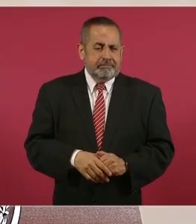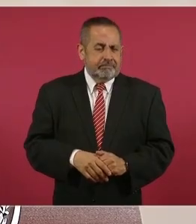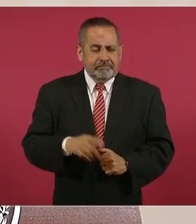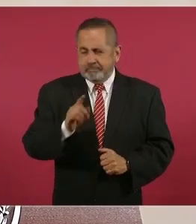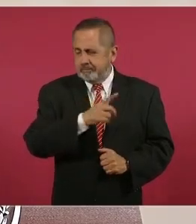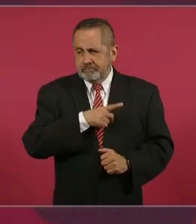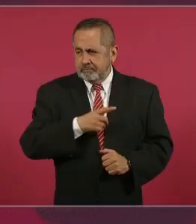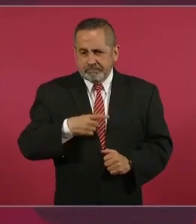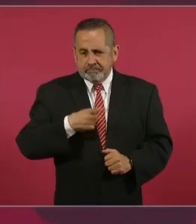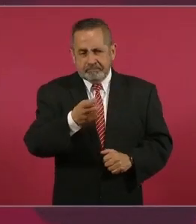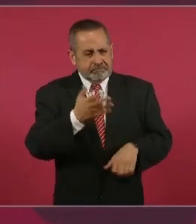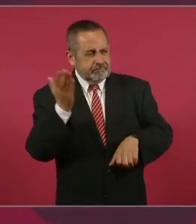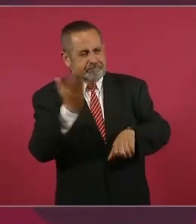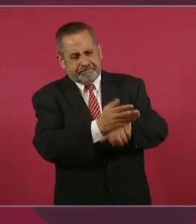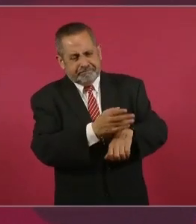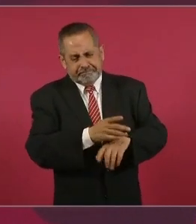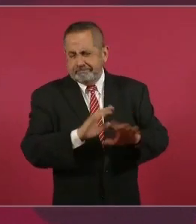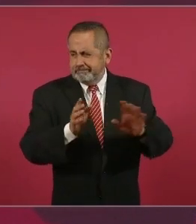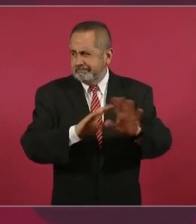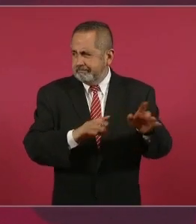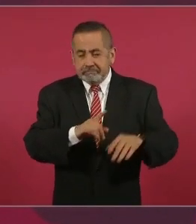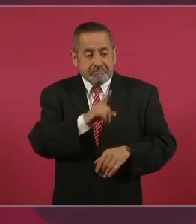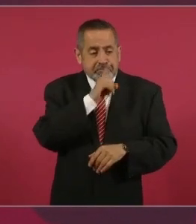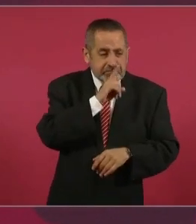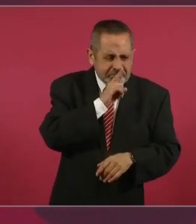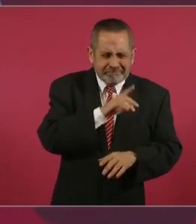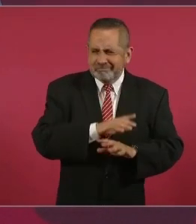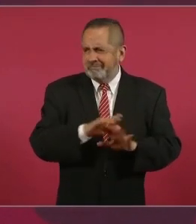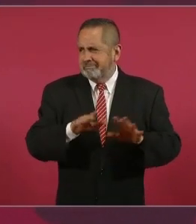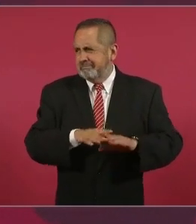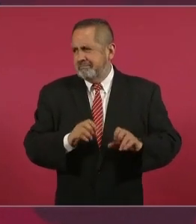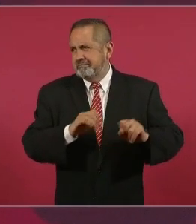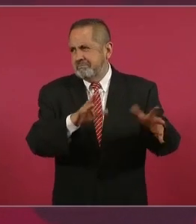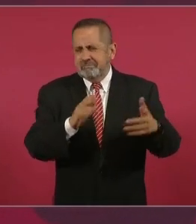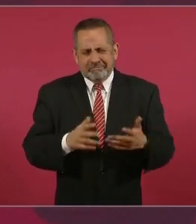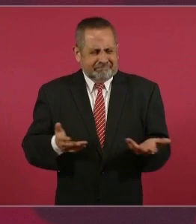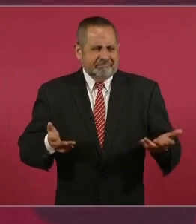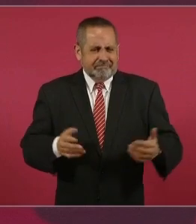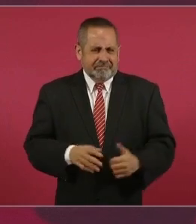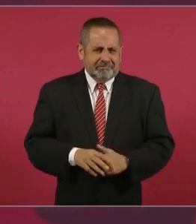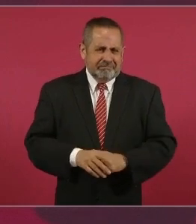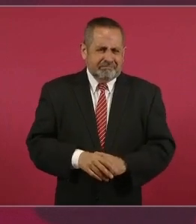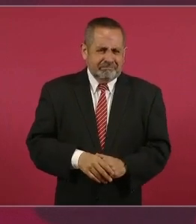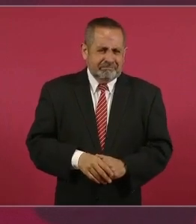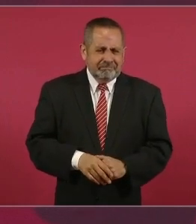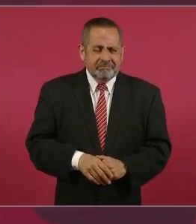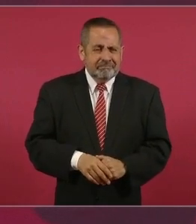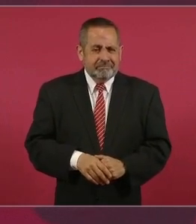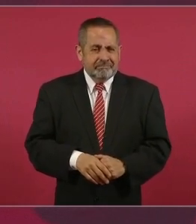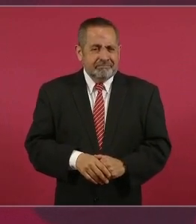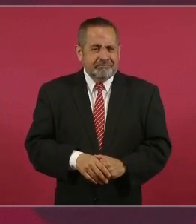que no deben de censurarlo, ni modo que Fox